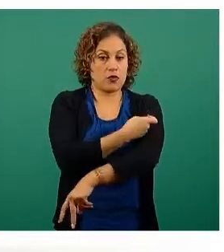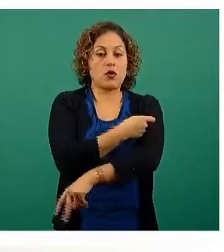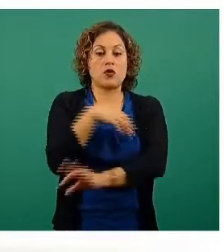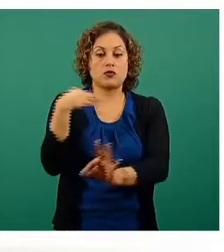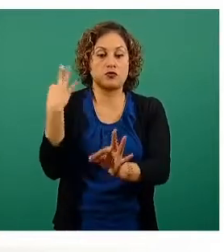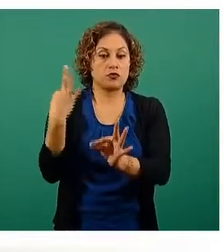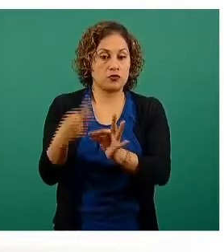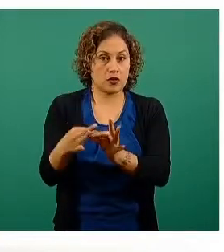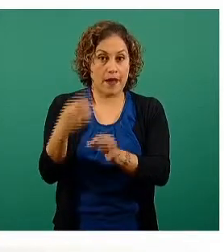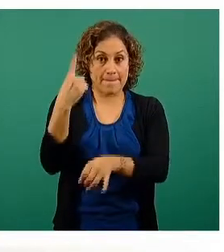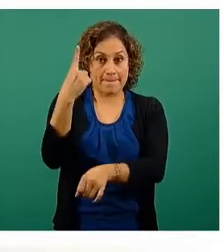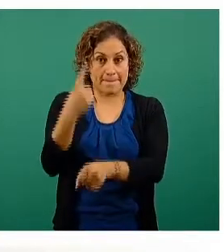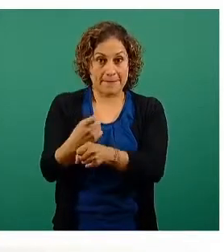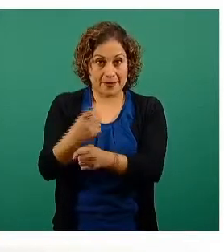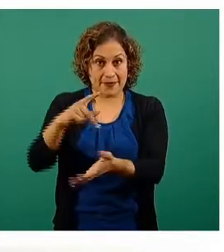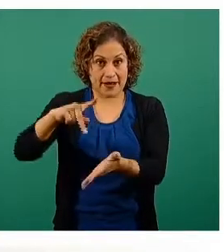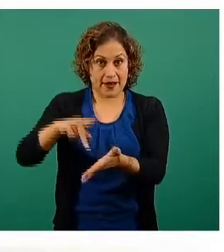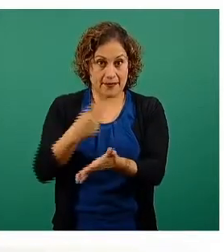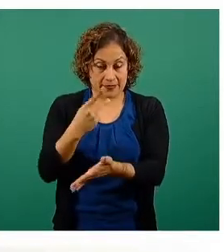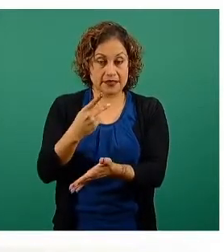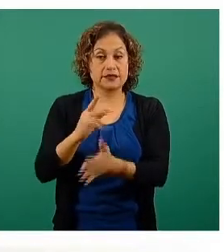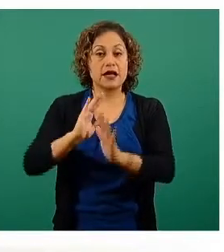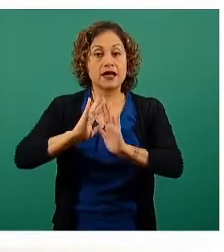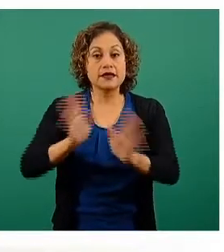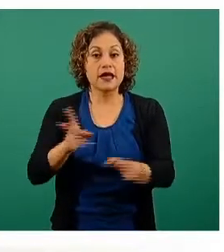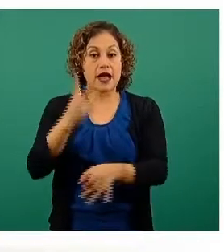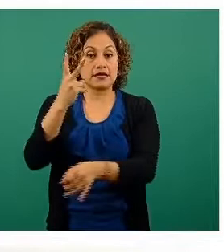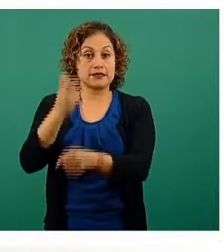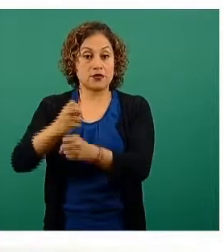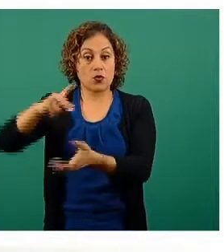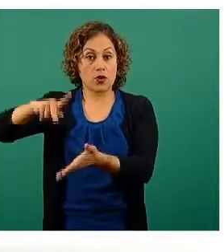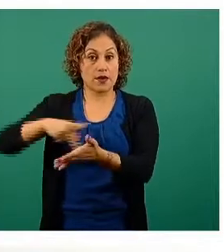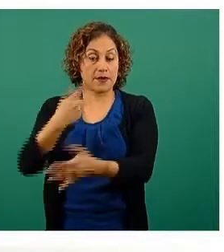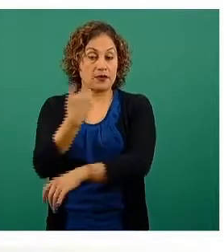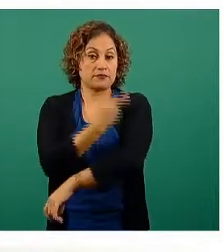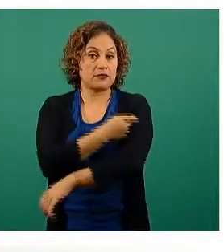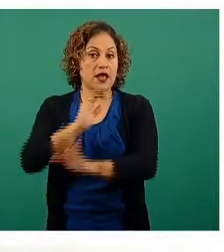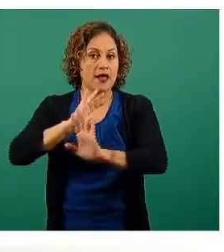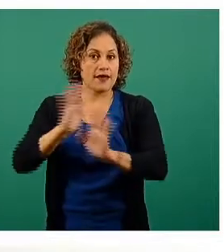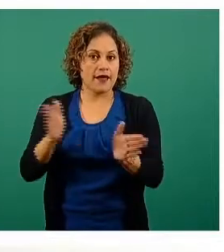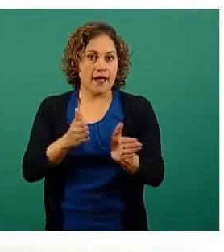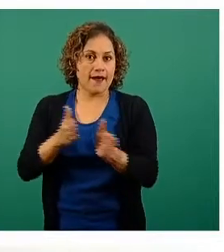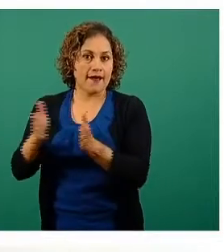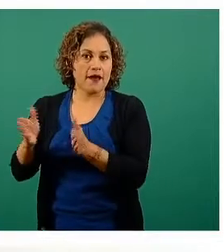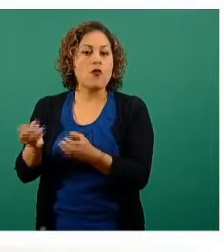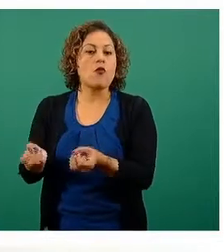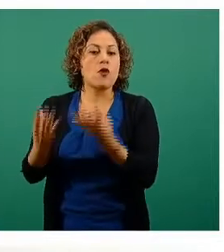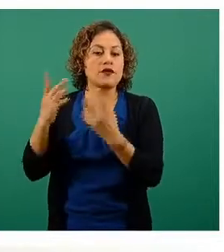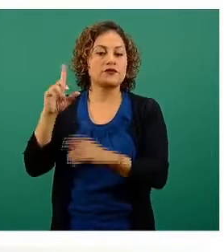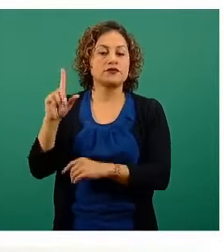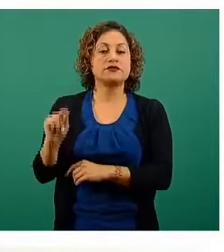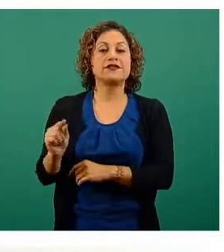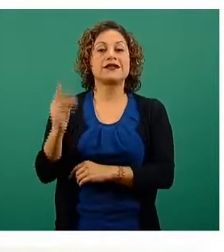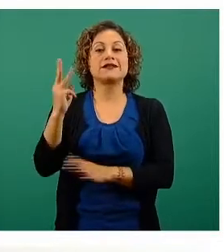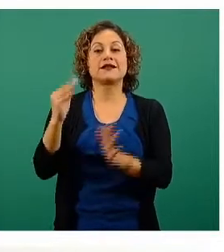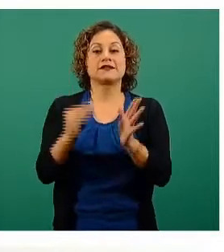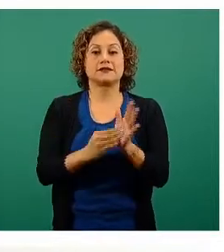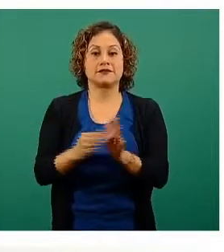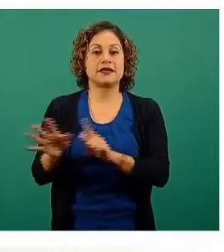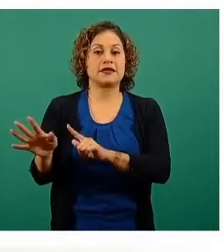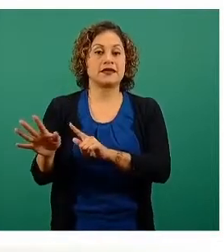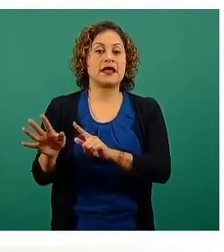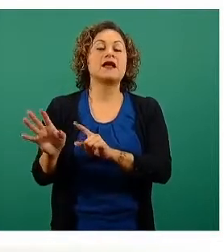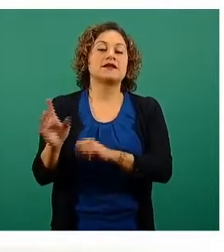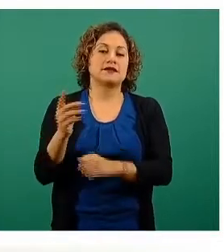y ya empezamos a tener un avance de la segunda dosis. Actualmente llevamos ya 73,100 dosis aplicadas